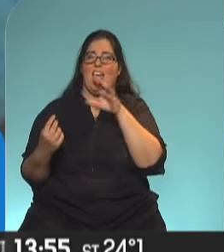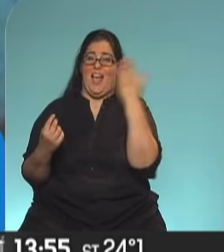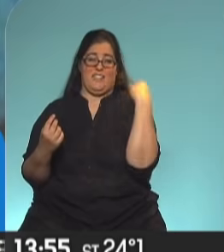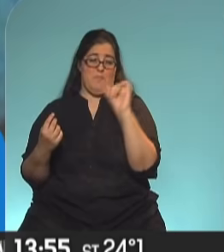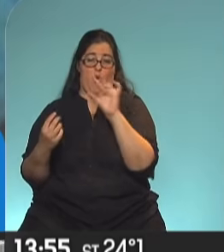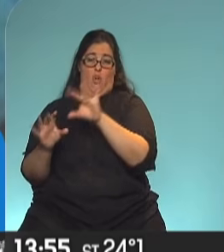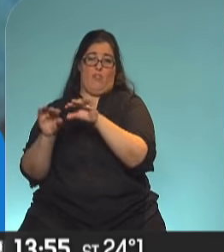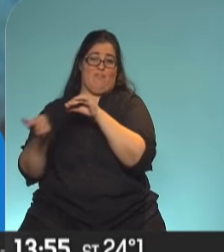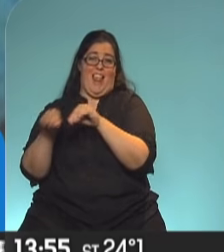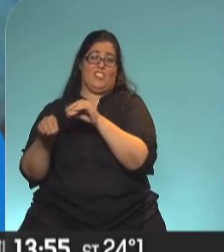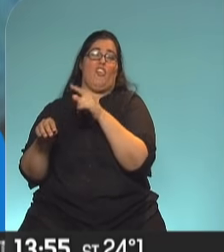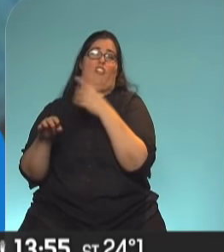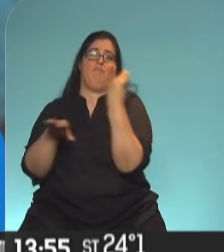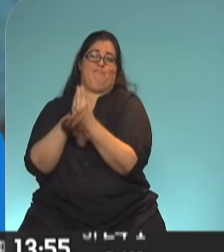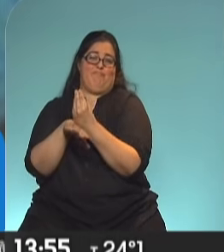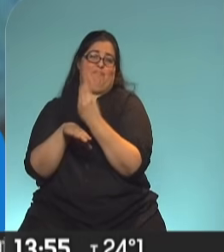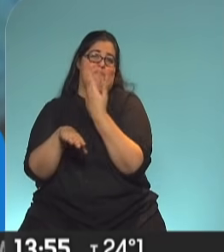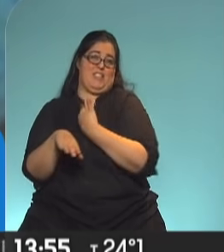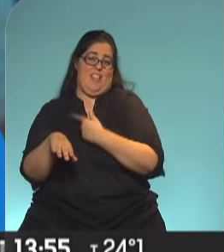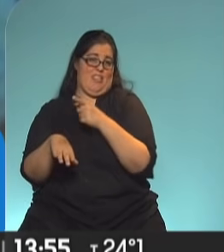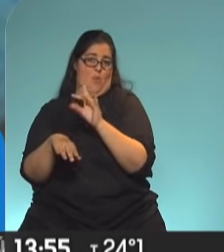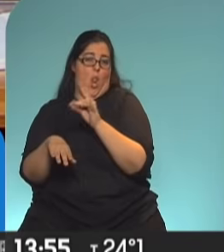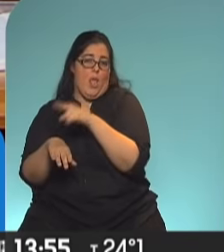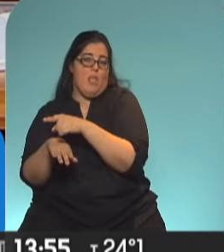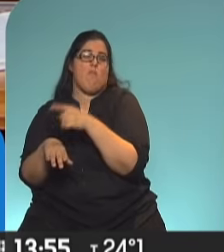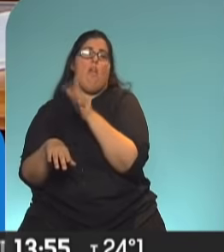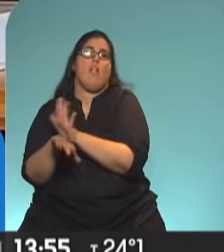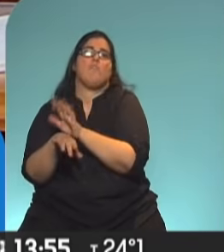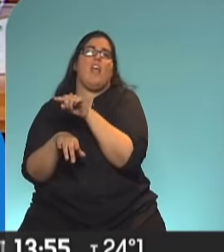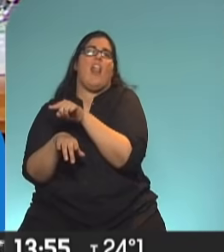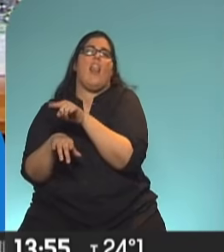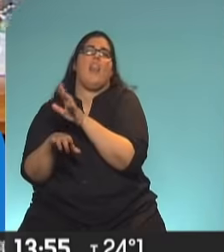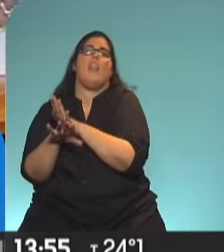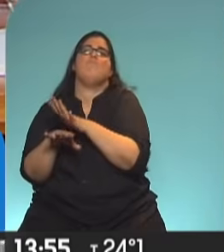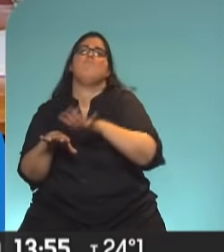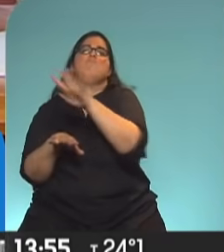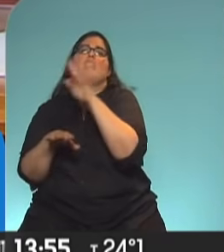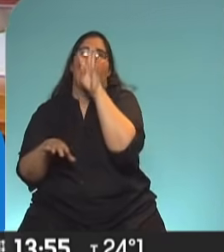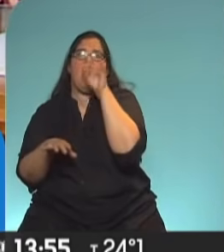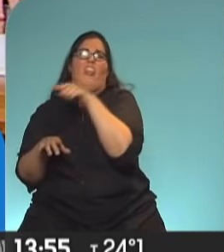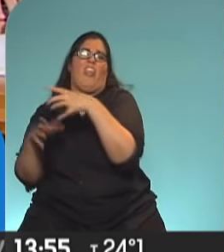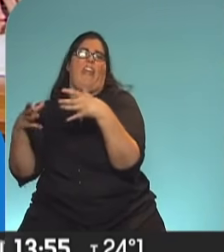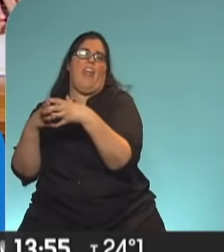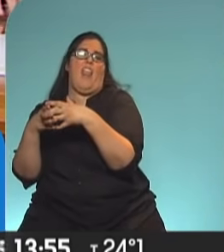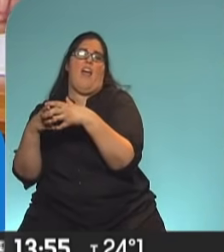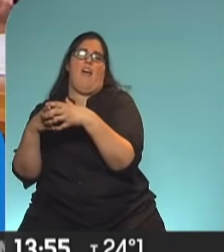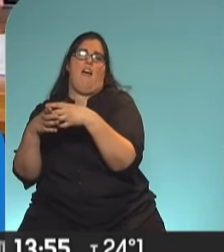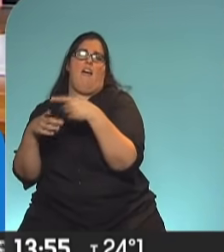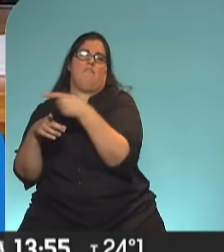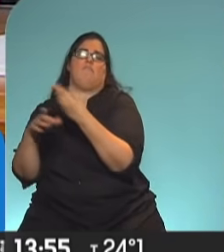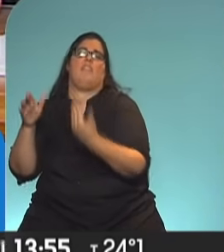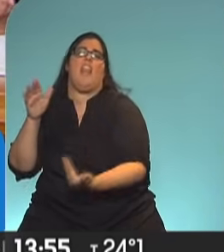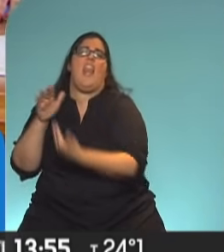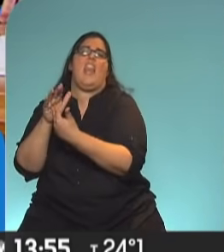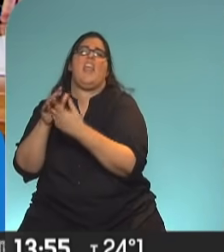como presidente de Bolivia, un dirigente que no proviene de los sectores indígenas, que no es un dirigente indígena